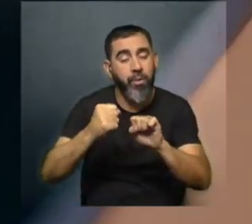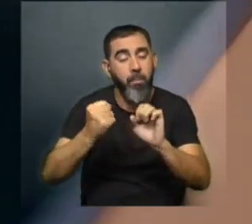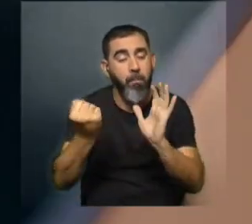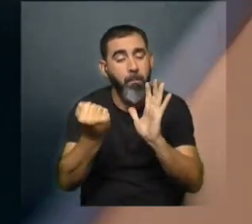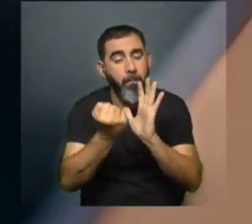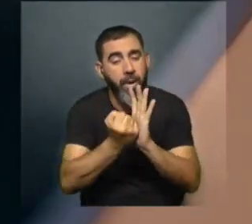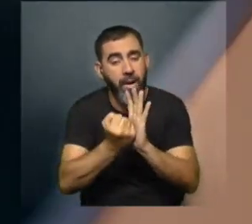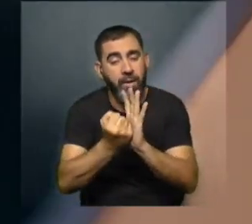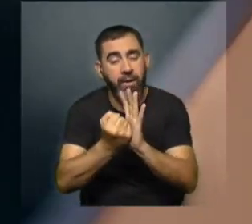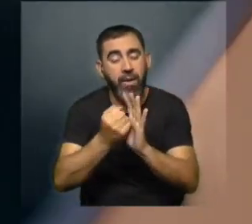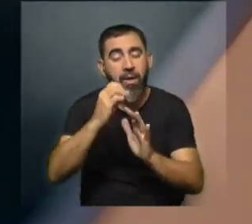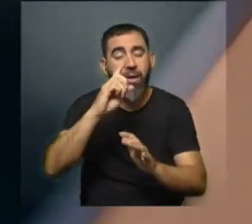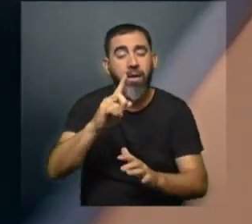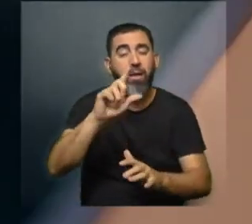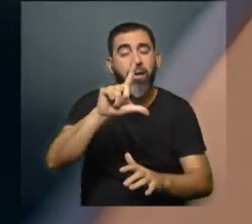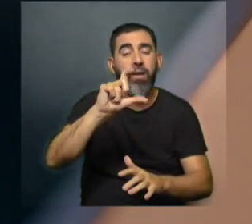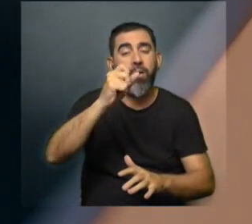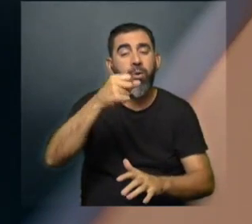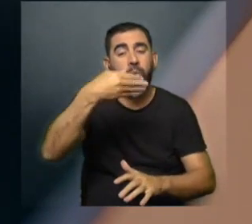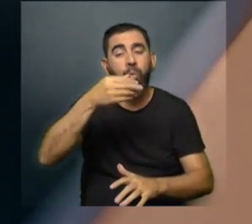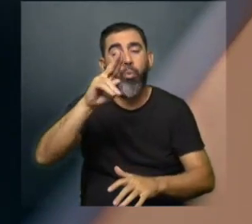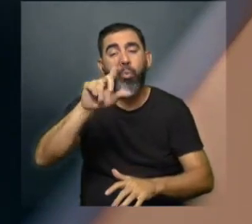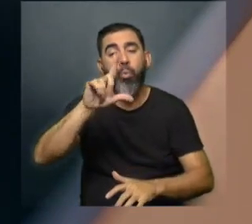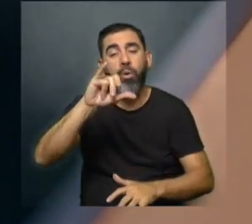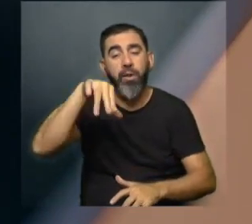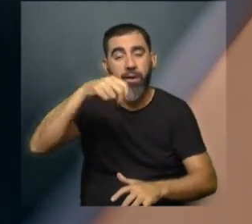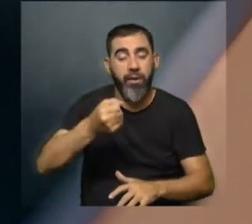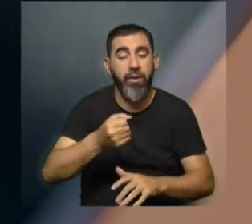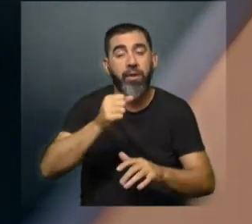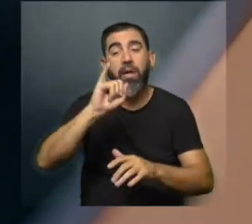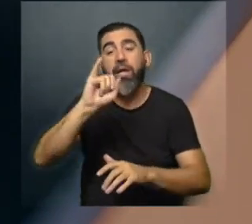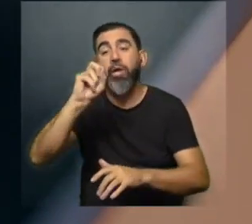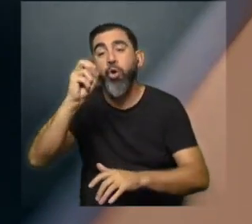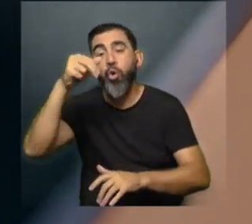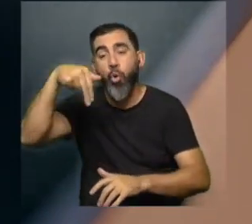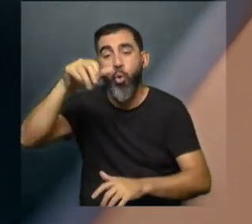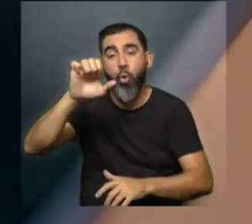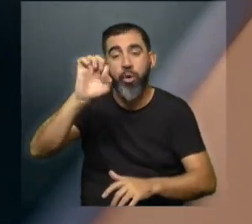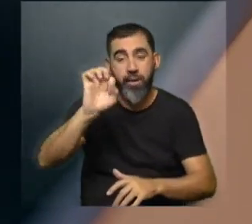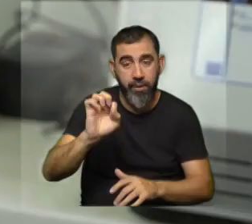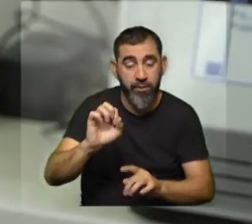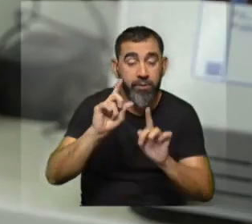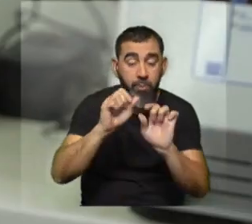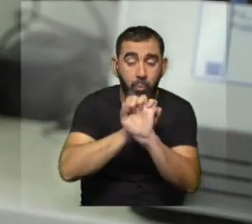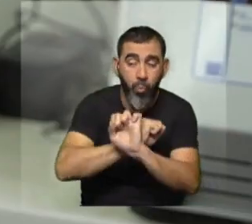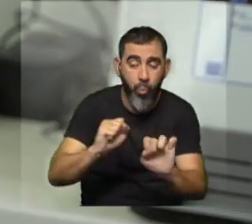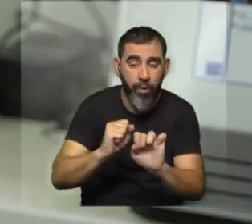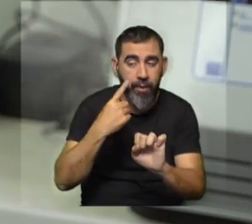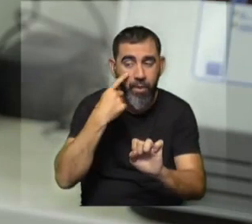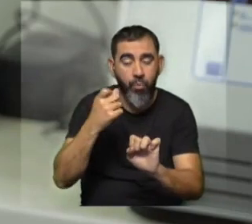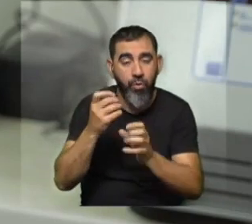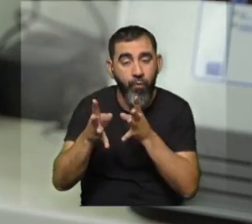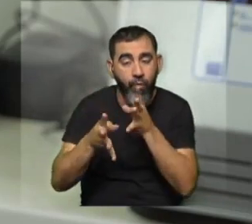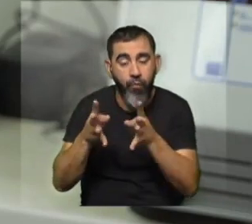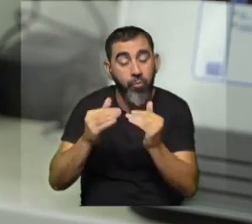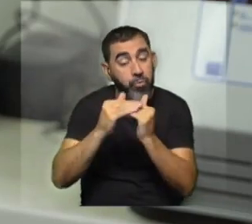biomarcadores, inmunoglobulinas, determinadas concentraciones de iones que pueden estar hablando de un